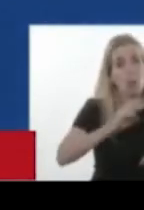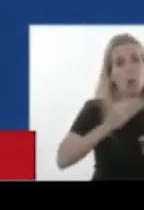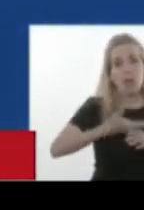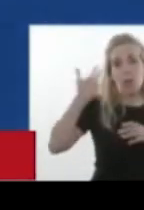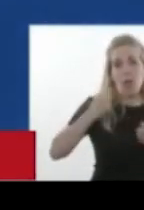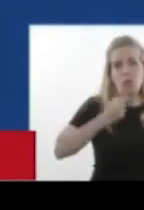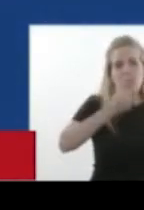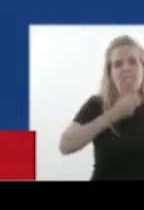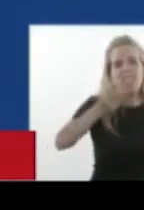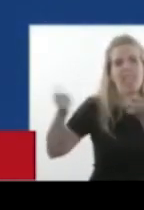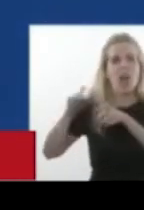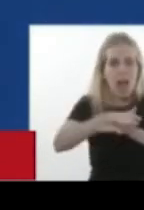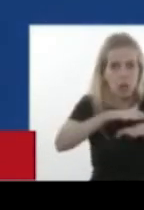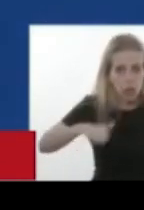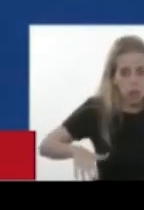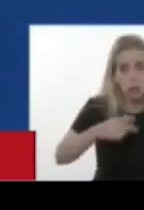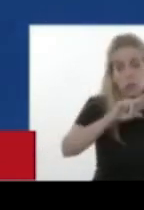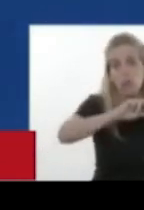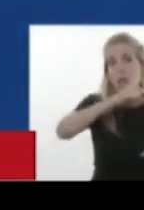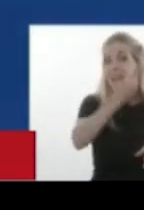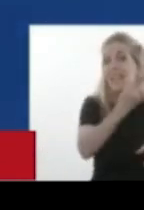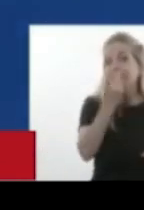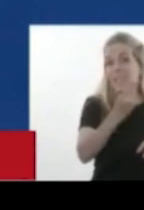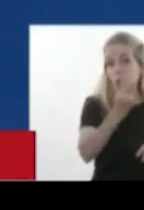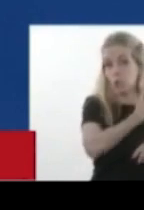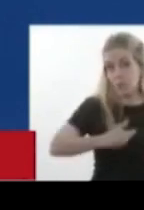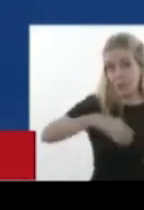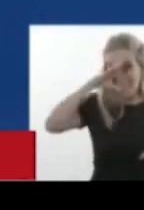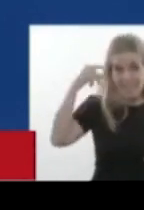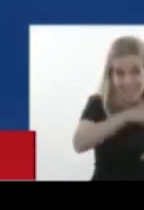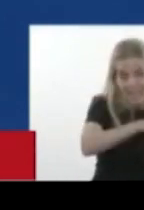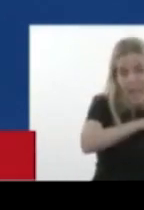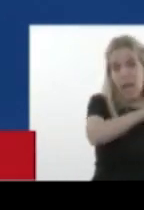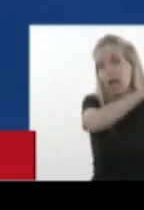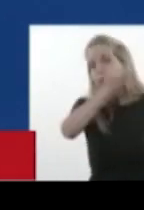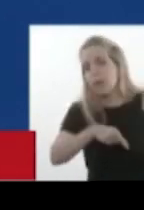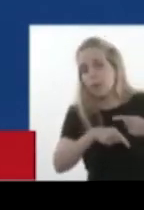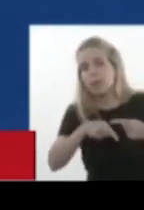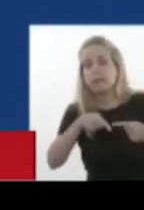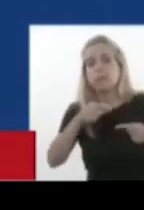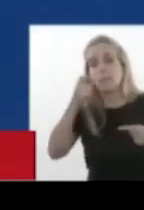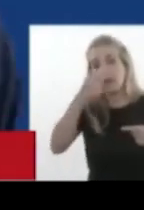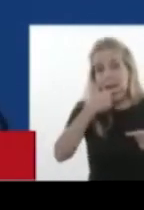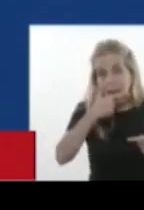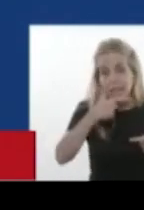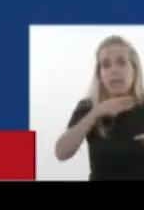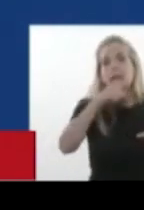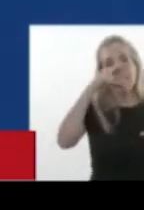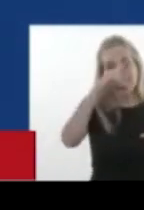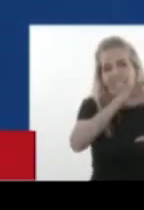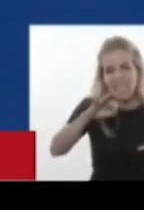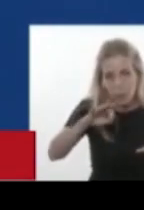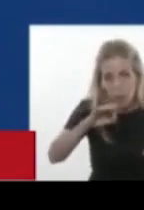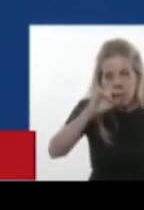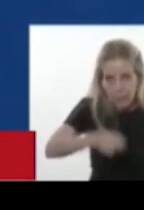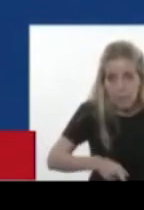años del segundo mandato de Cristina, a 700.000 durante los 4 años de quien me precedió, a 700.000 en un